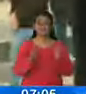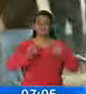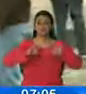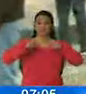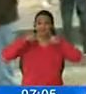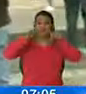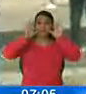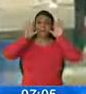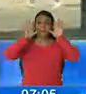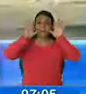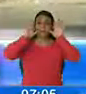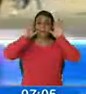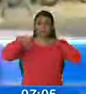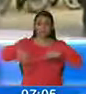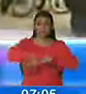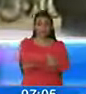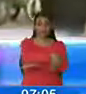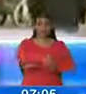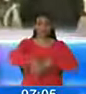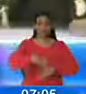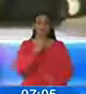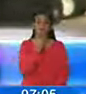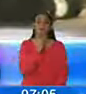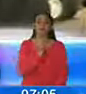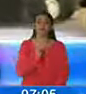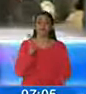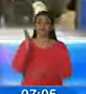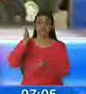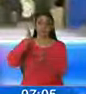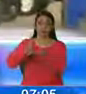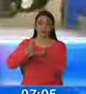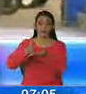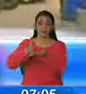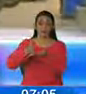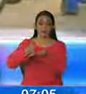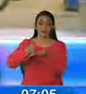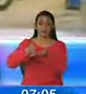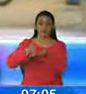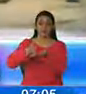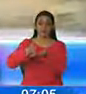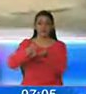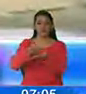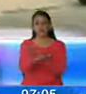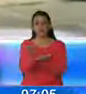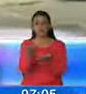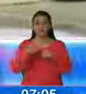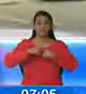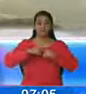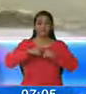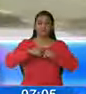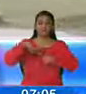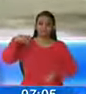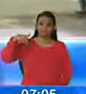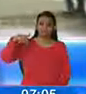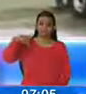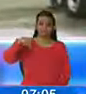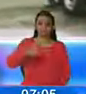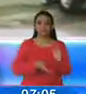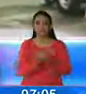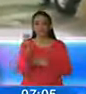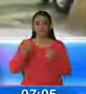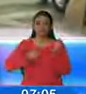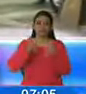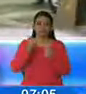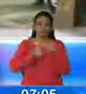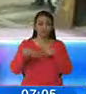la altura de la Eloy El Faro está cerrada al tráfico vehicular. Esto para que ustedes que están movilizándose hacia sus trabajos,